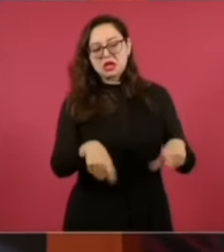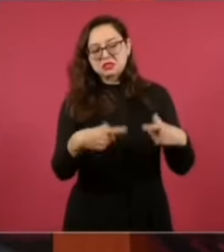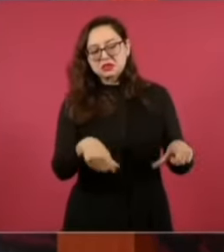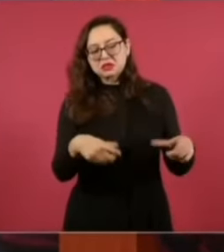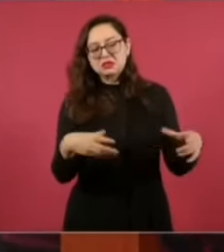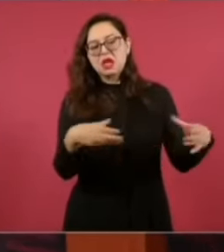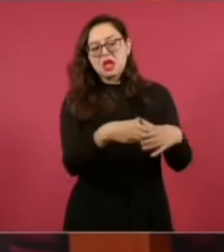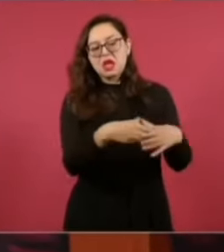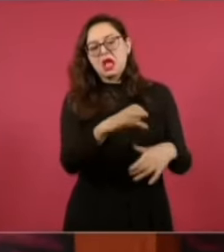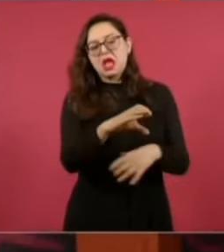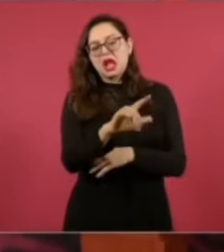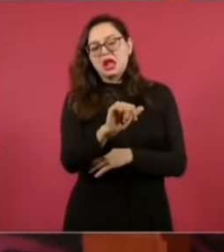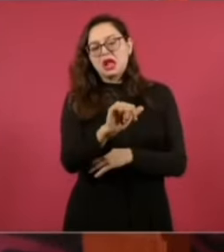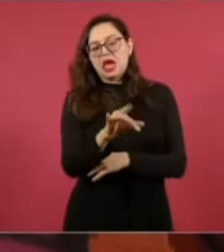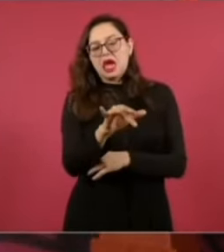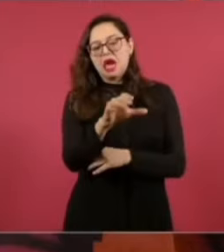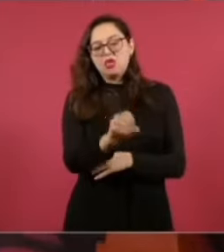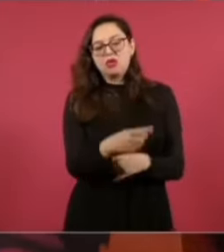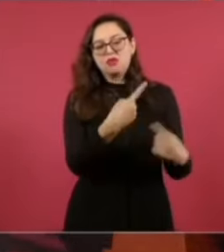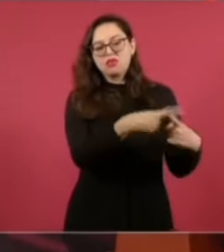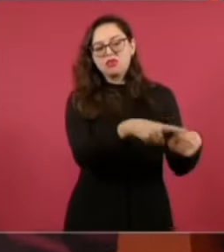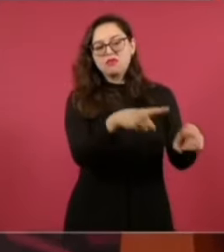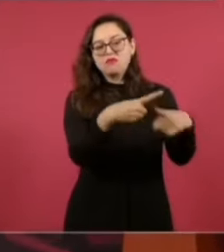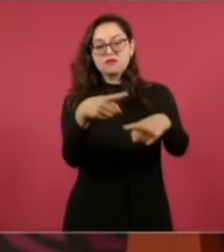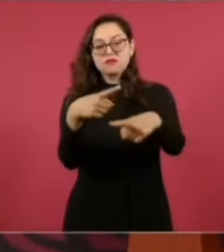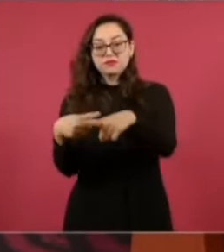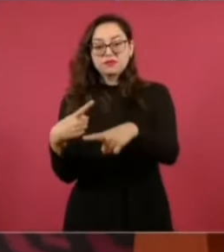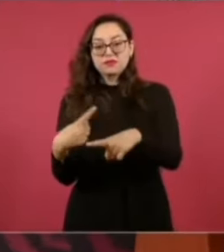corresponsales que tienen relación con